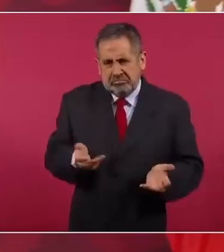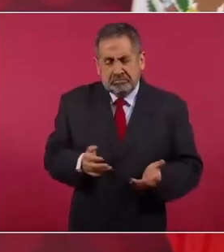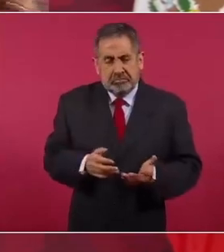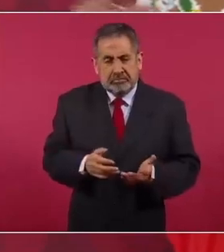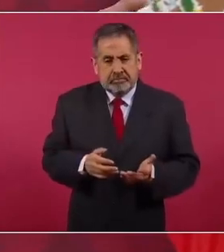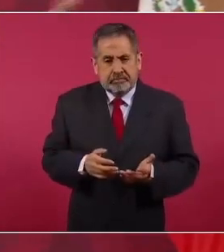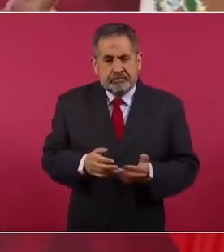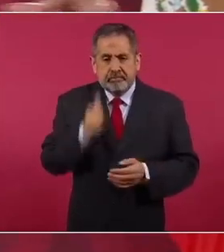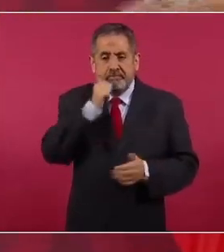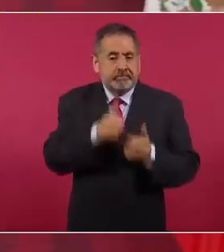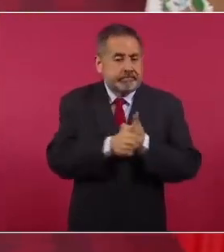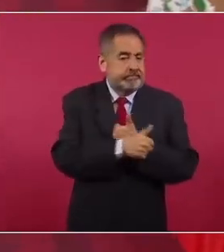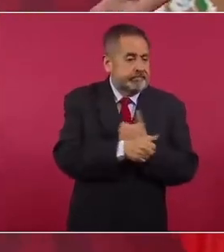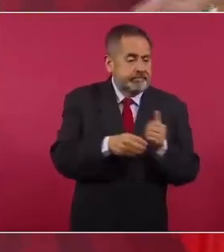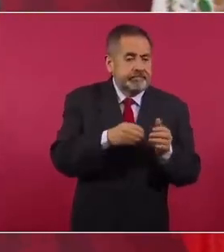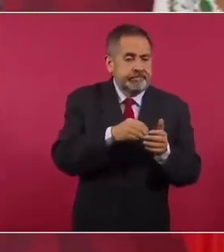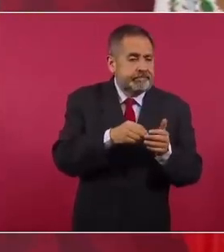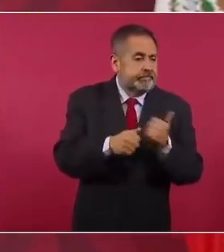Todo era